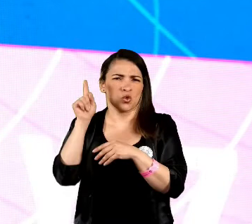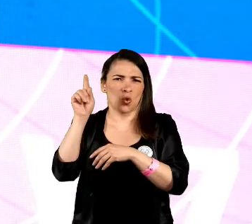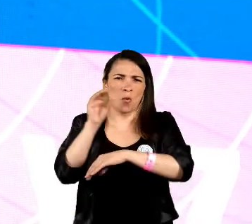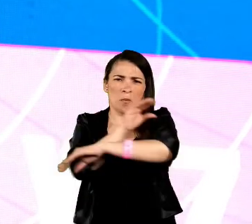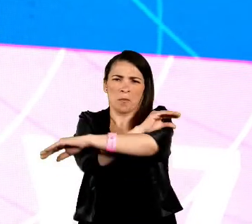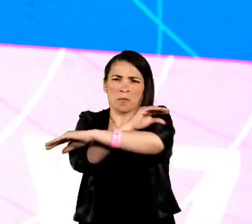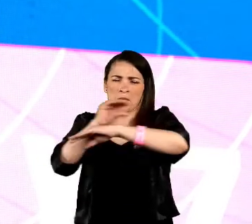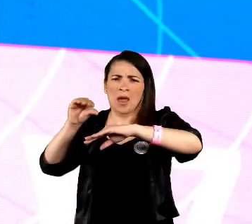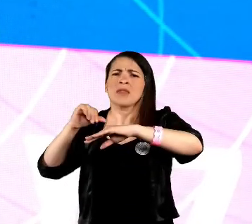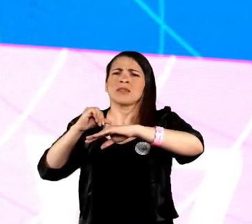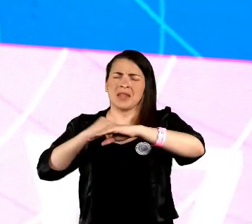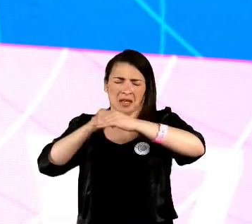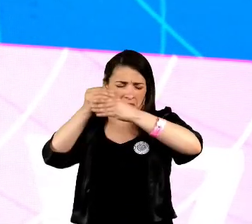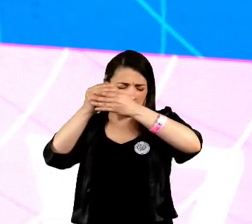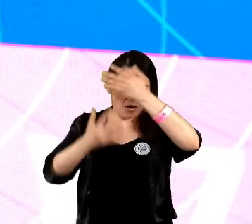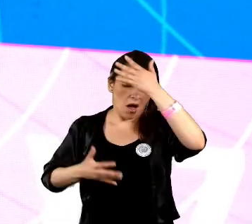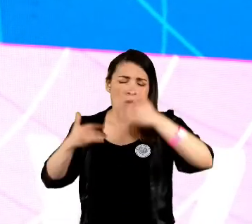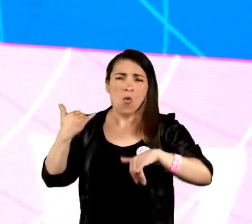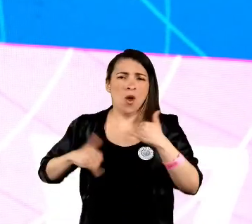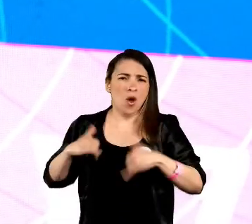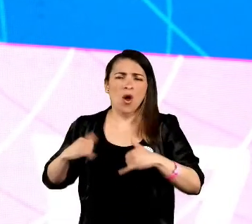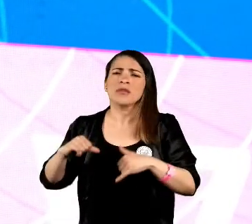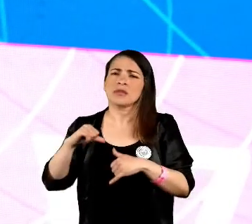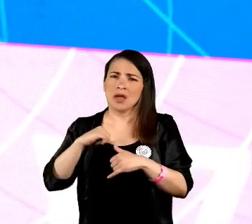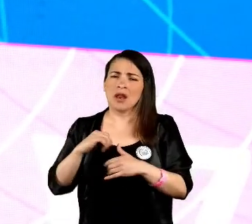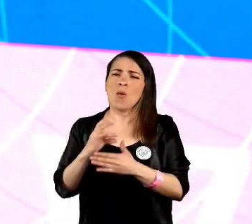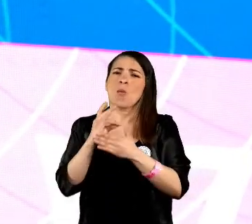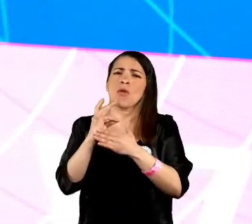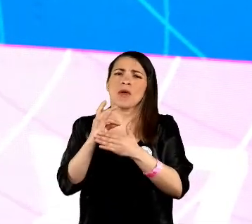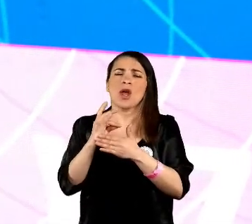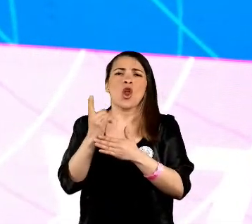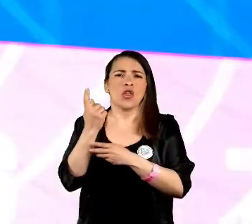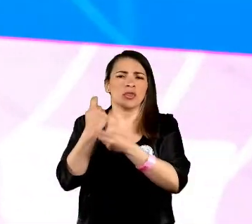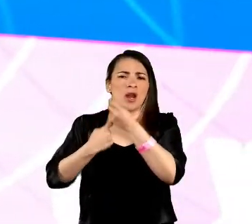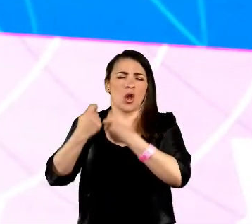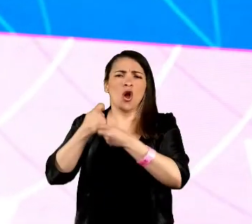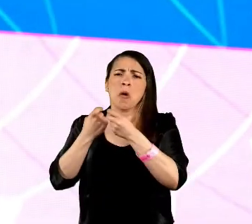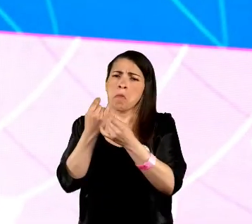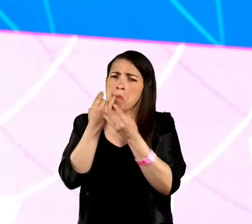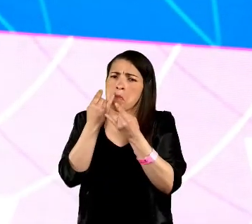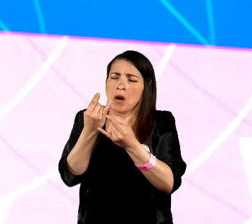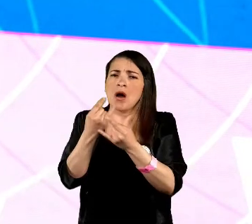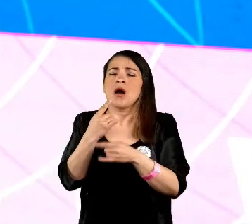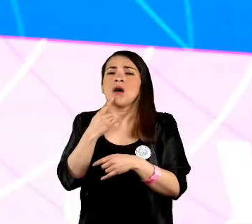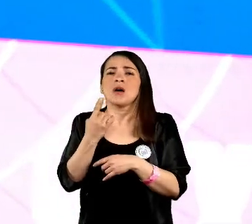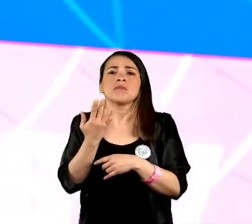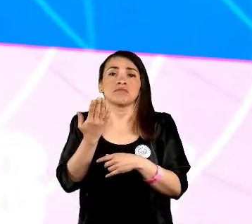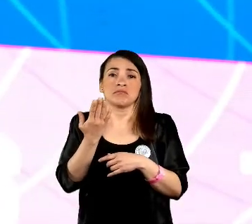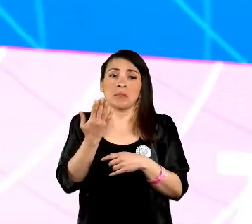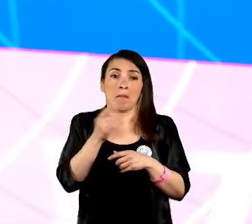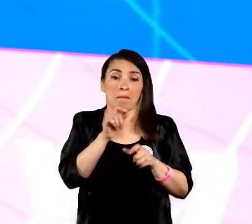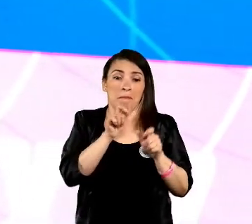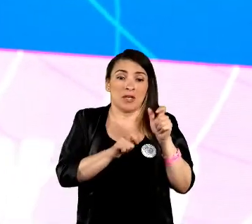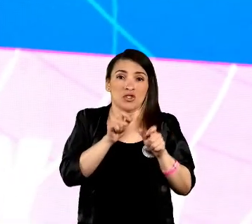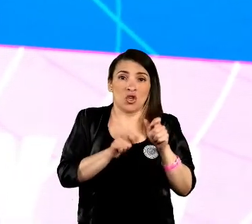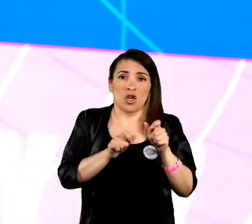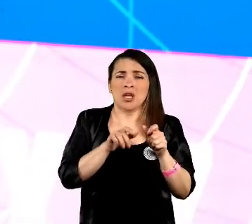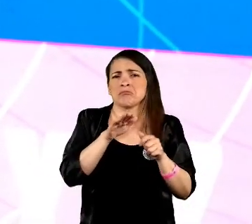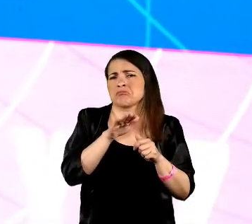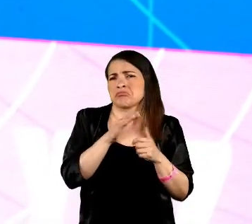un montón de juegos que tiene un modelo de negocio muy interesante que conecta desarrolladores docentes y alumnos